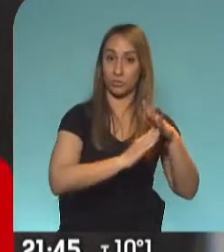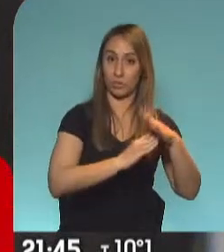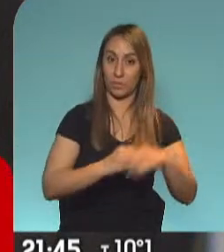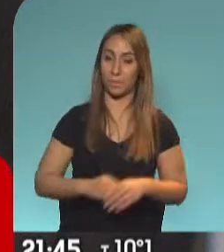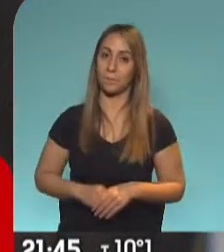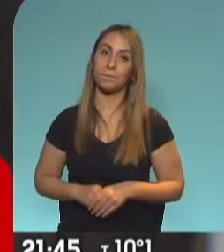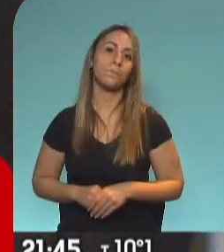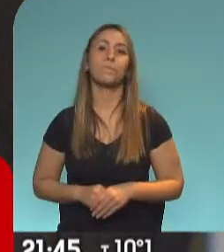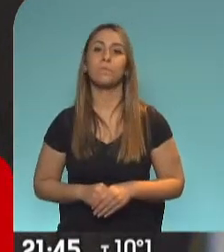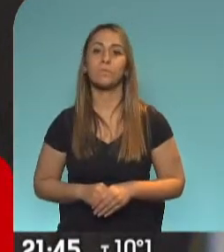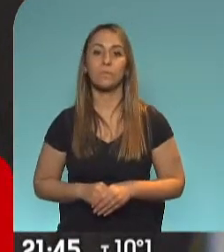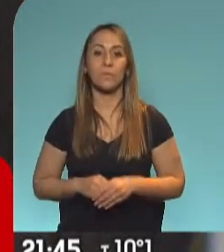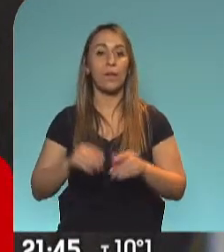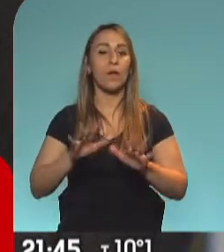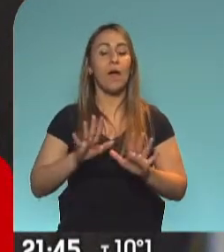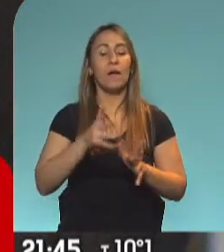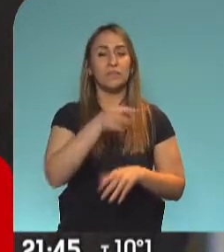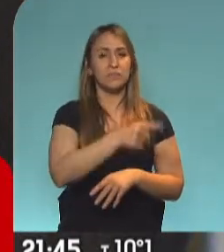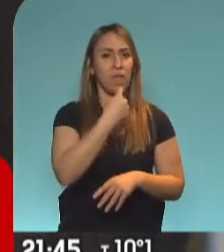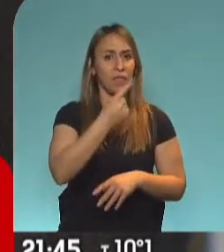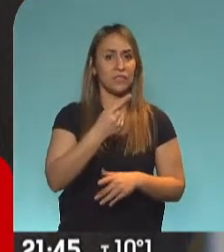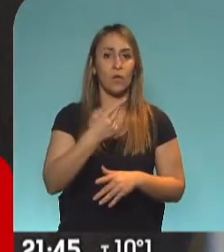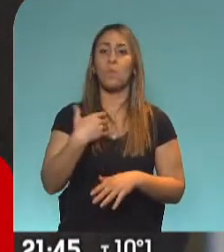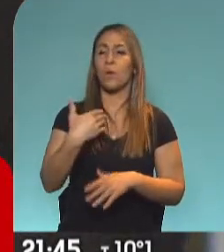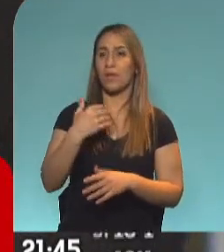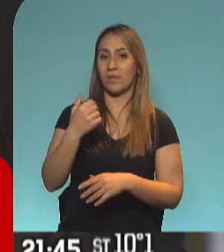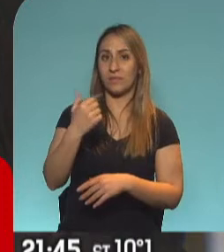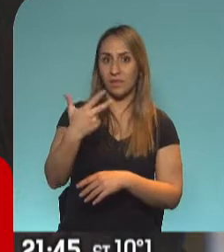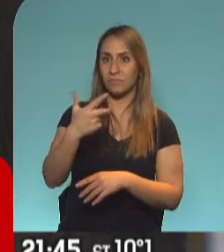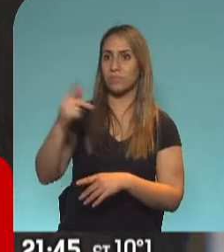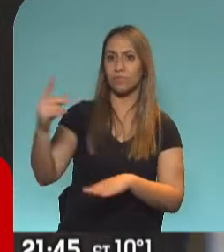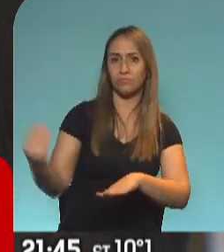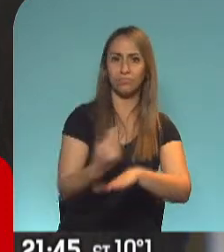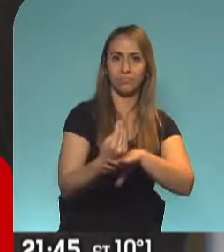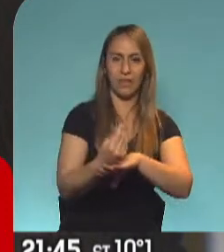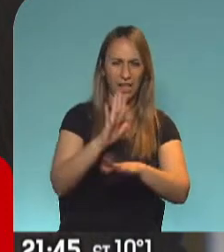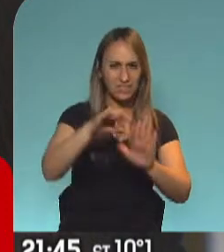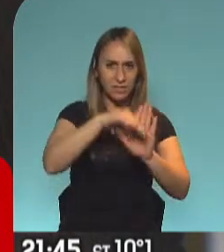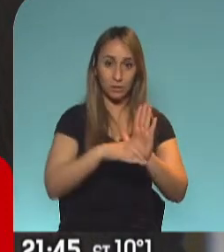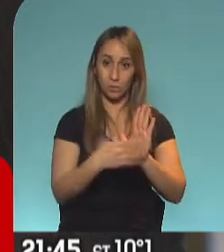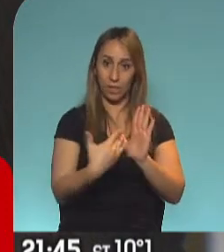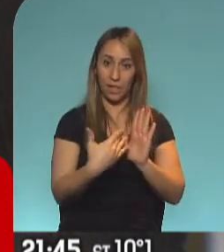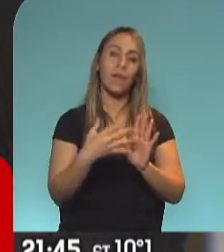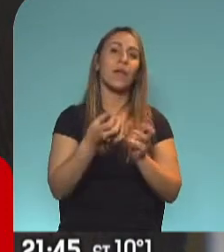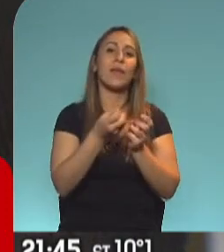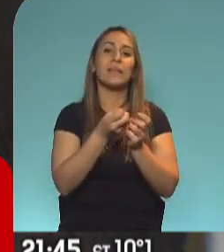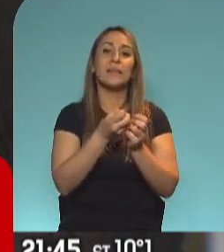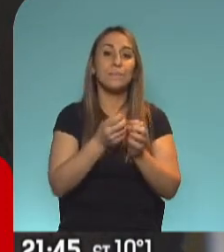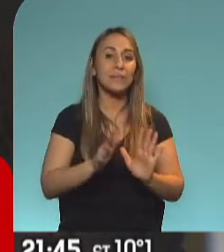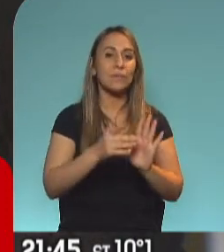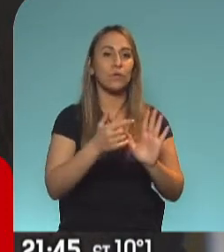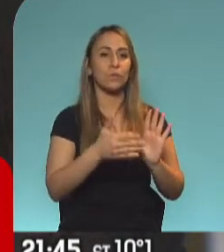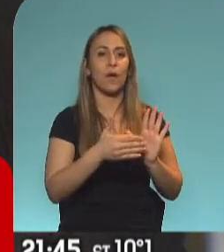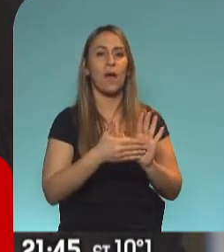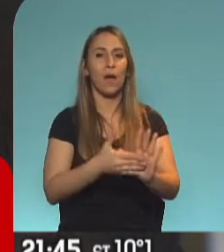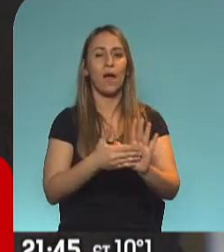Se dice, pueden ser designados de esta forma, estamos empezando a legitimar lo que era excepcional.